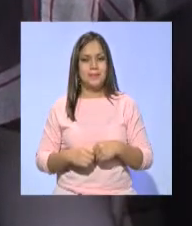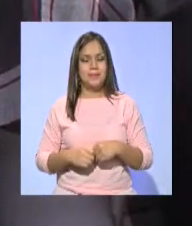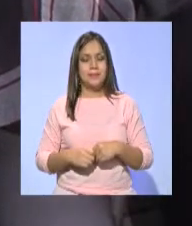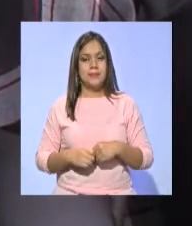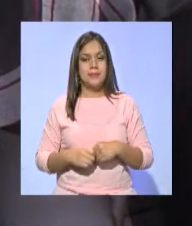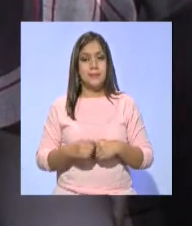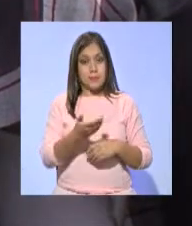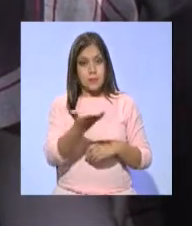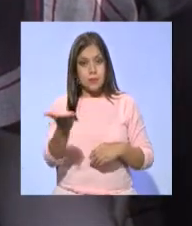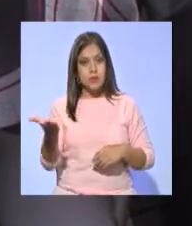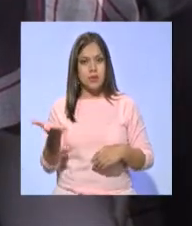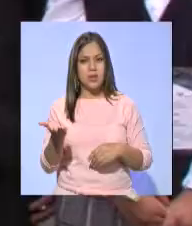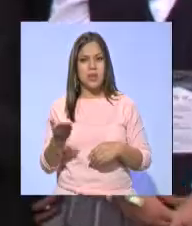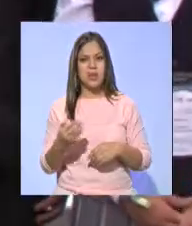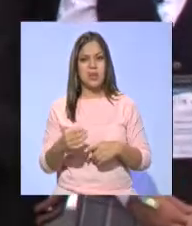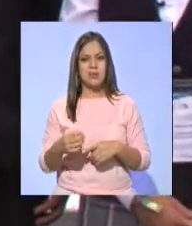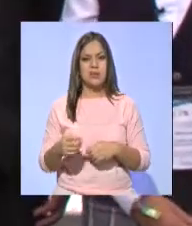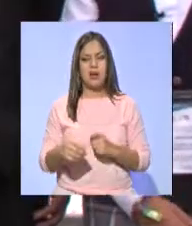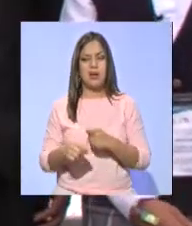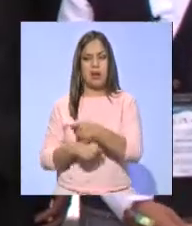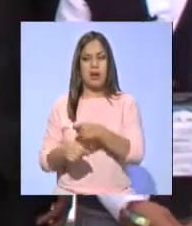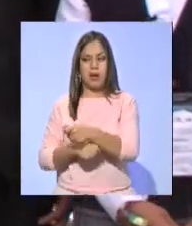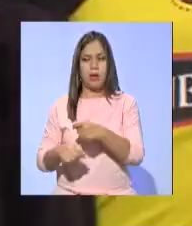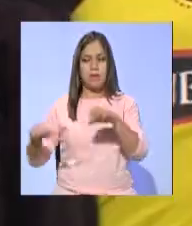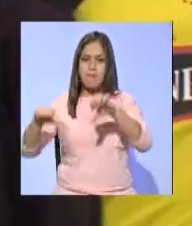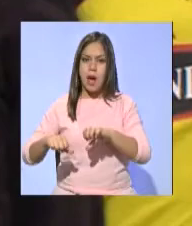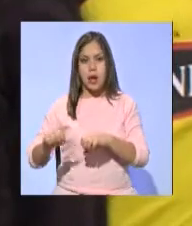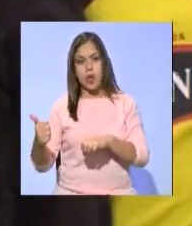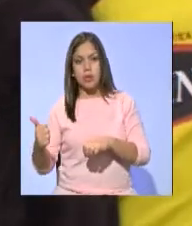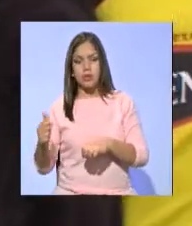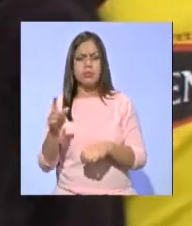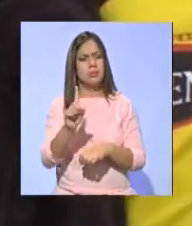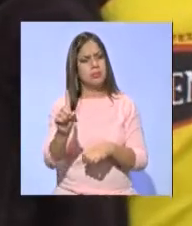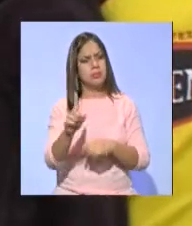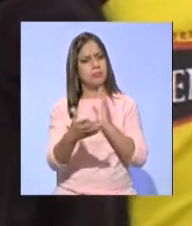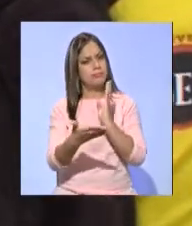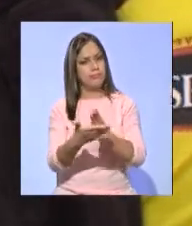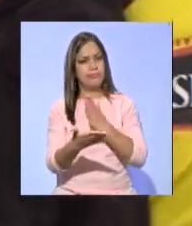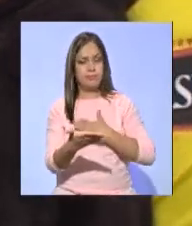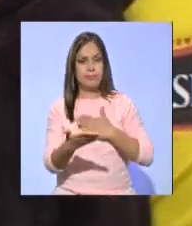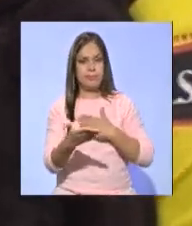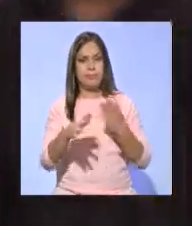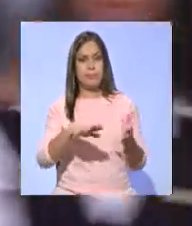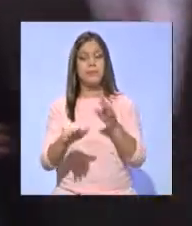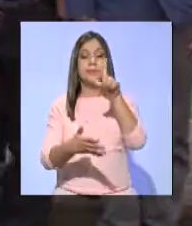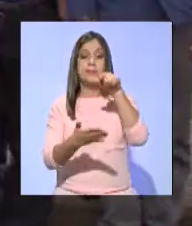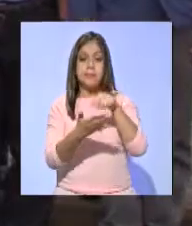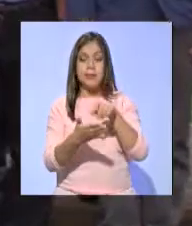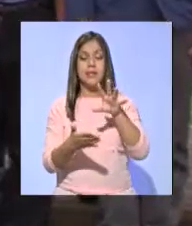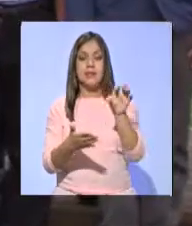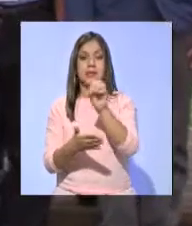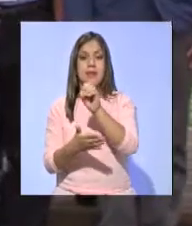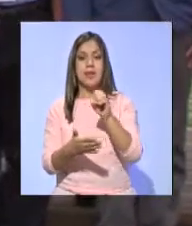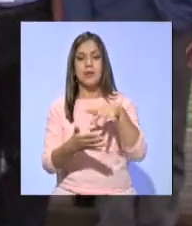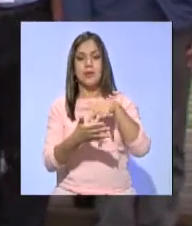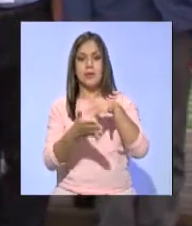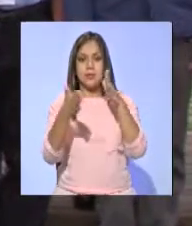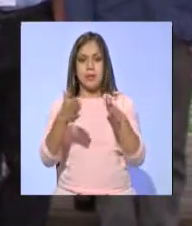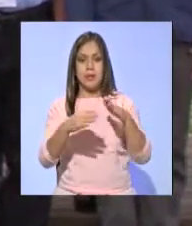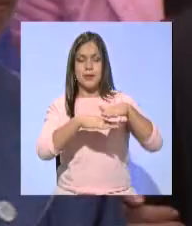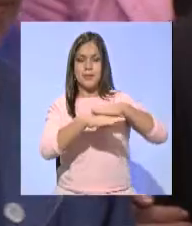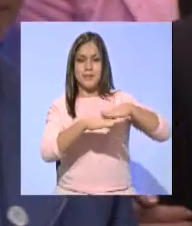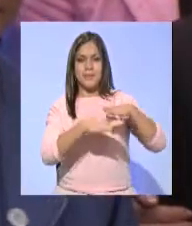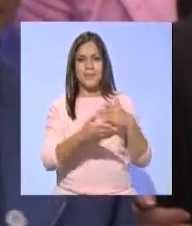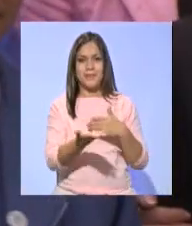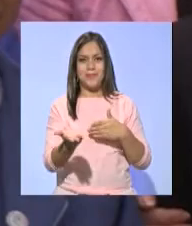y que no sean malos con los demás. El concurso contó con la participación de 1.500 estudiantes de educación básica y bachillerato.